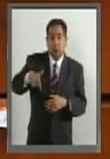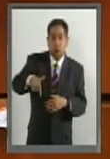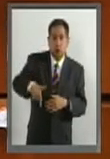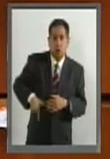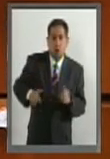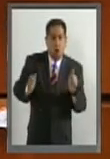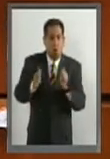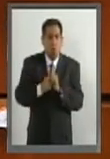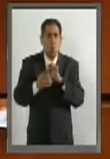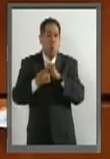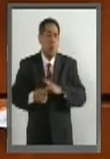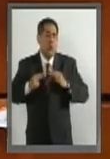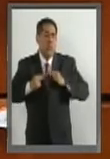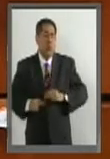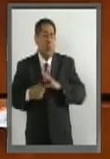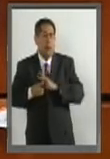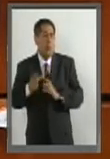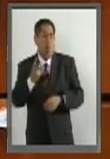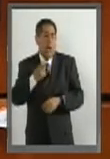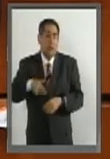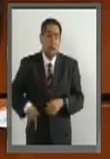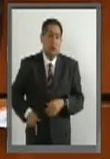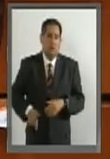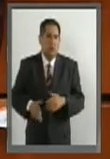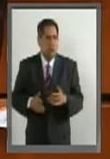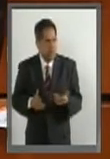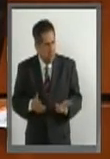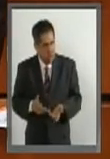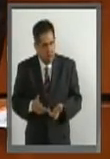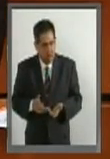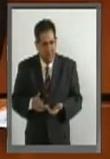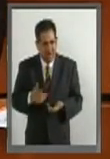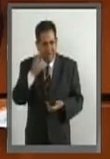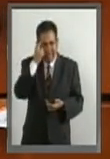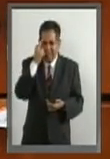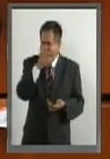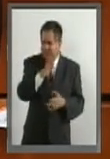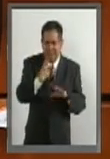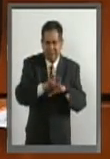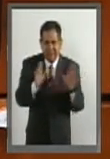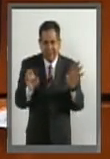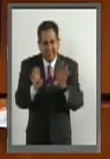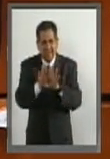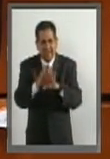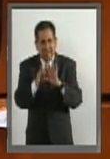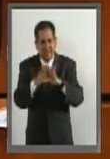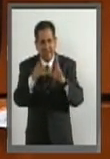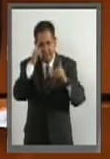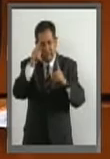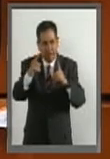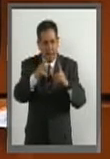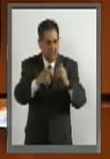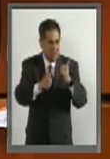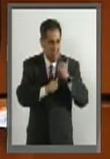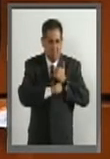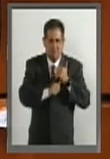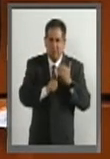el uniforme. Esa fue la explicación. Cuando son organismos realmente paramilitares.